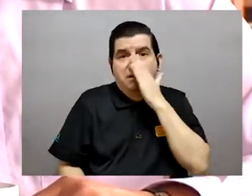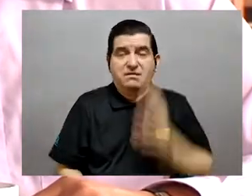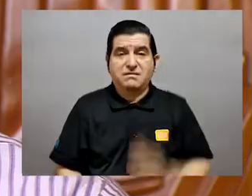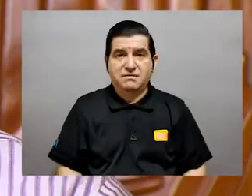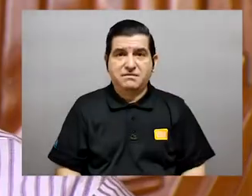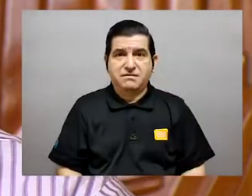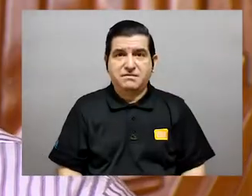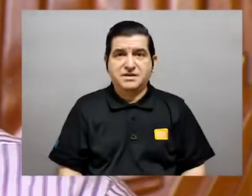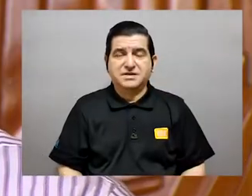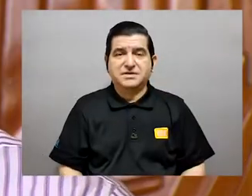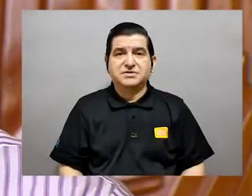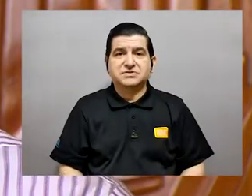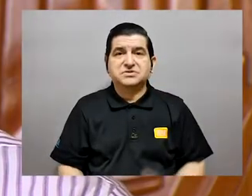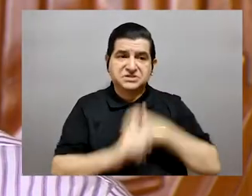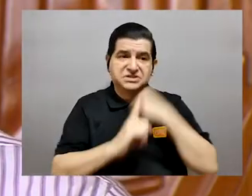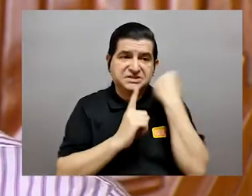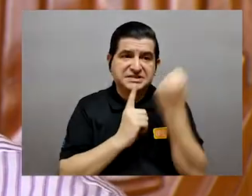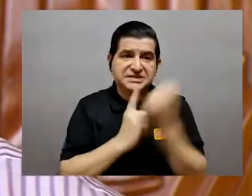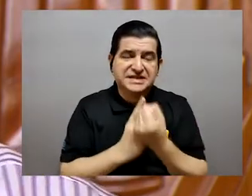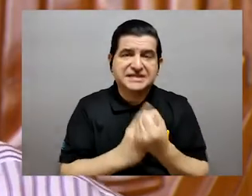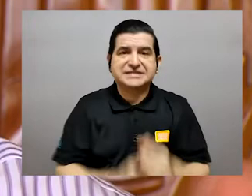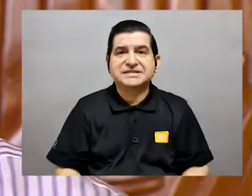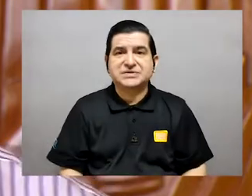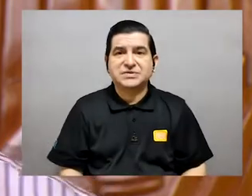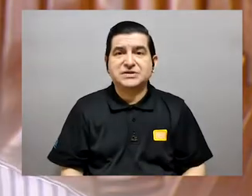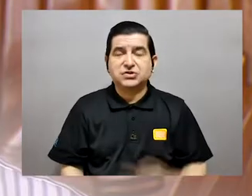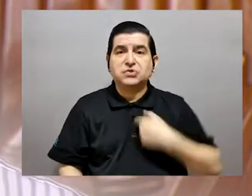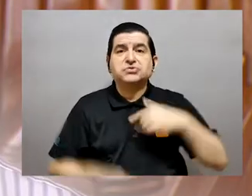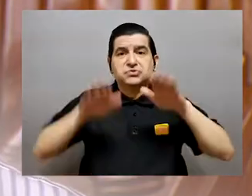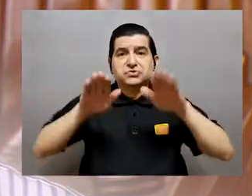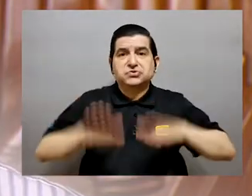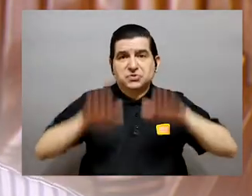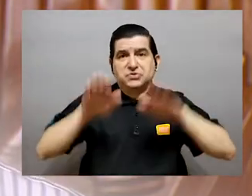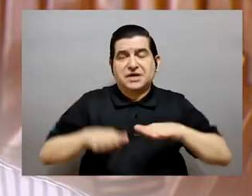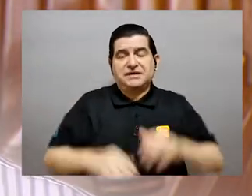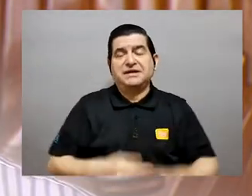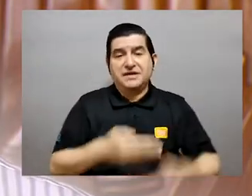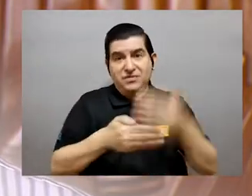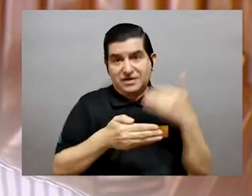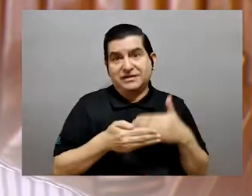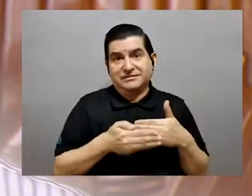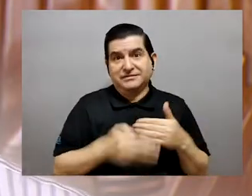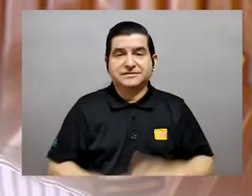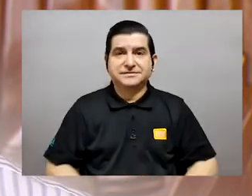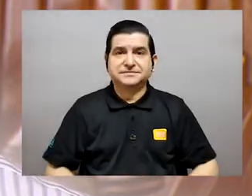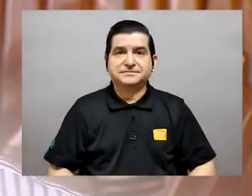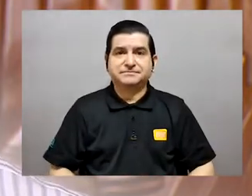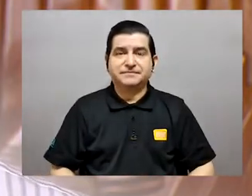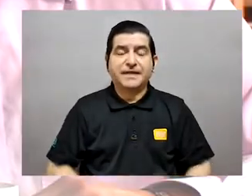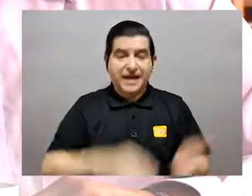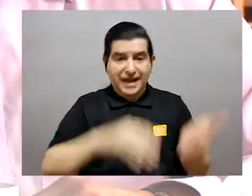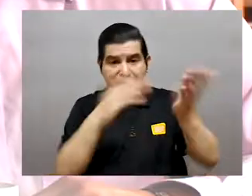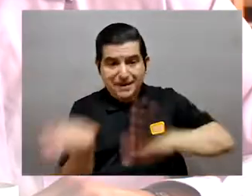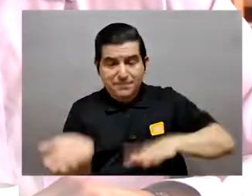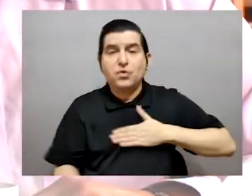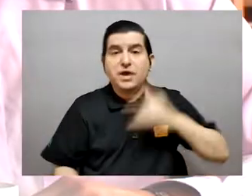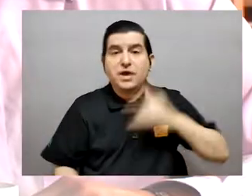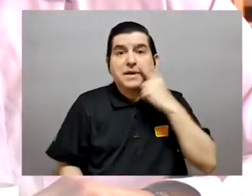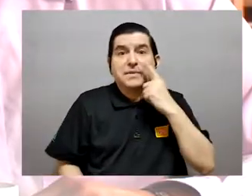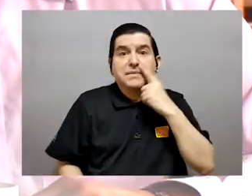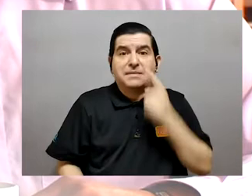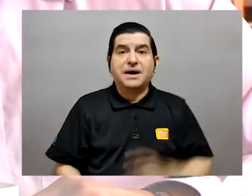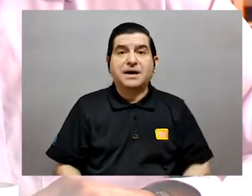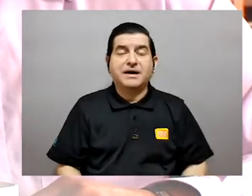ella. Entonces yo inclusive me iba a visitarla, y a veces no tenía suficientes recursos, entonces me iba al